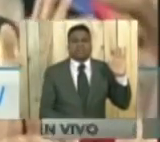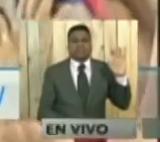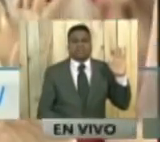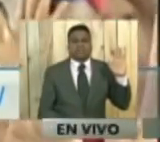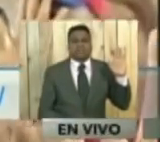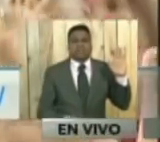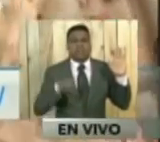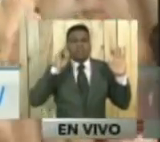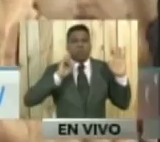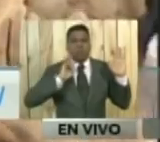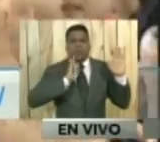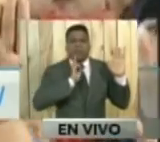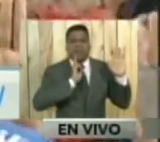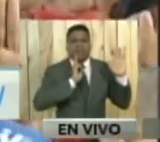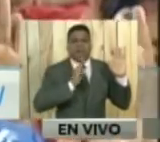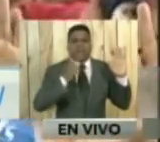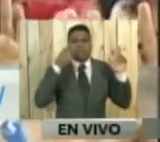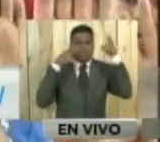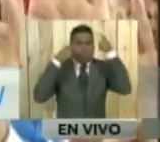y del comandante eterno